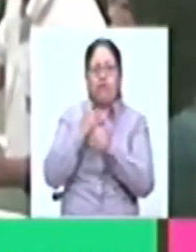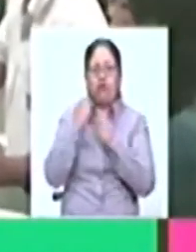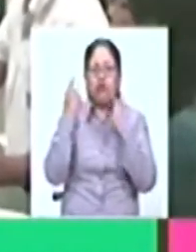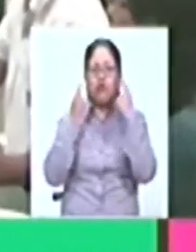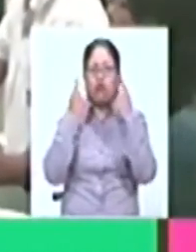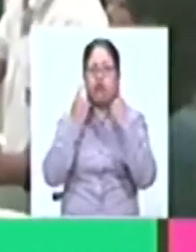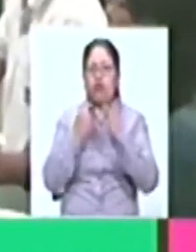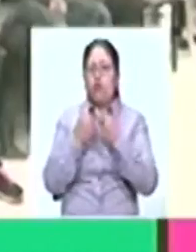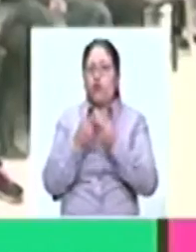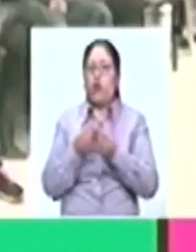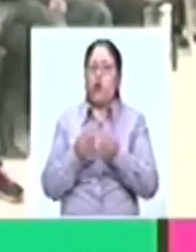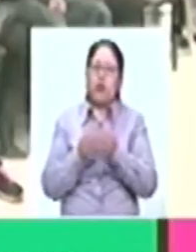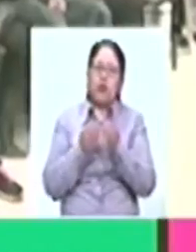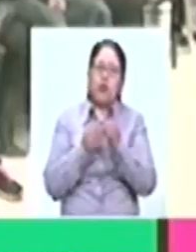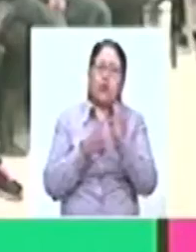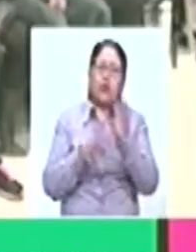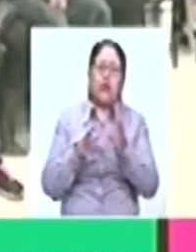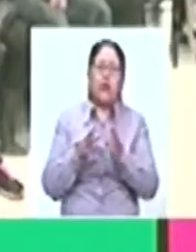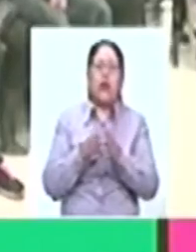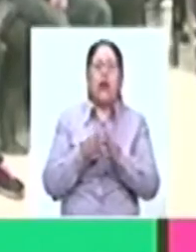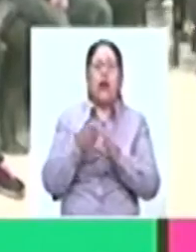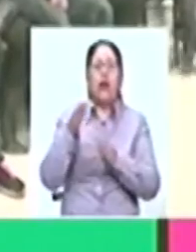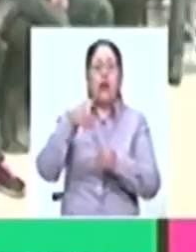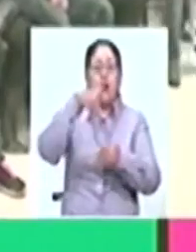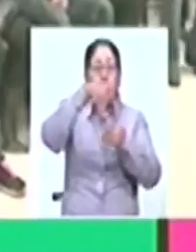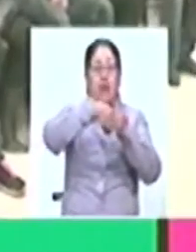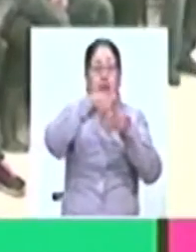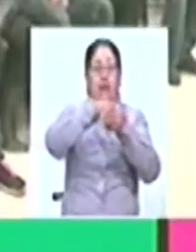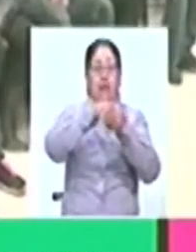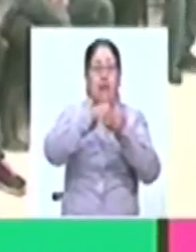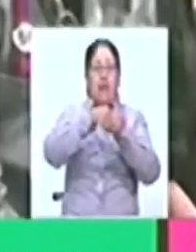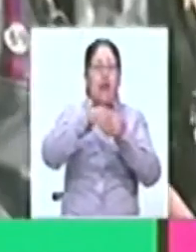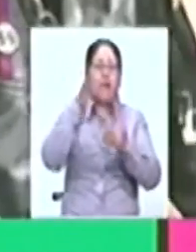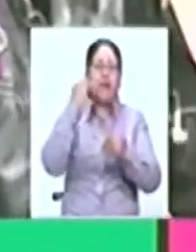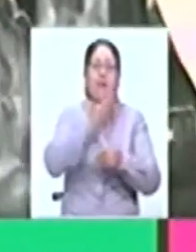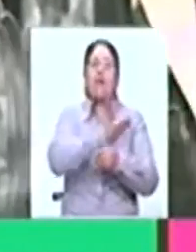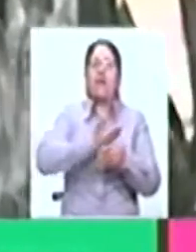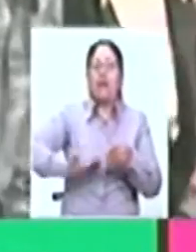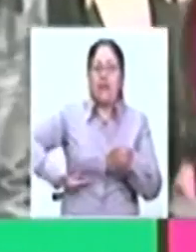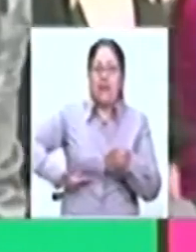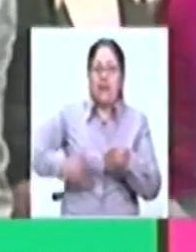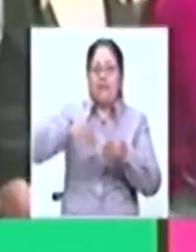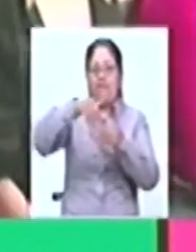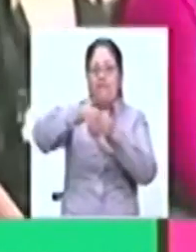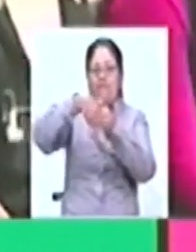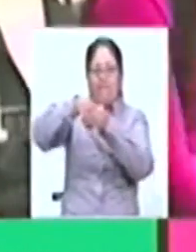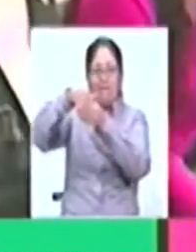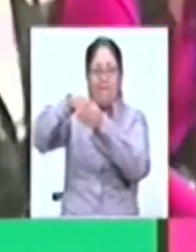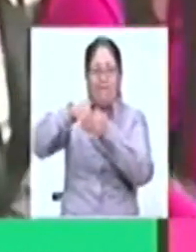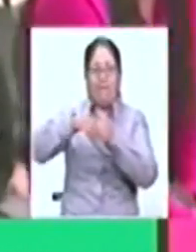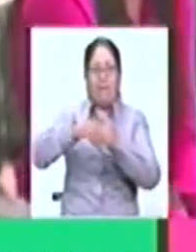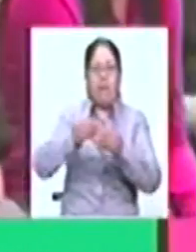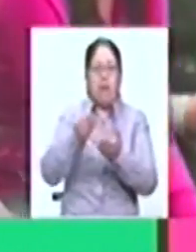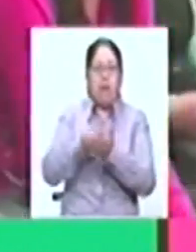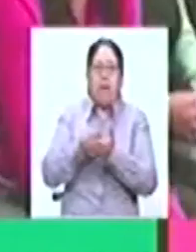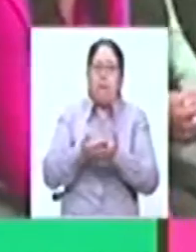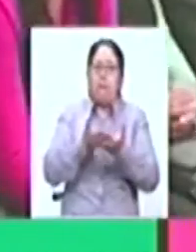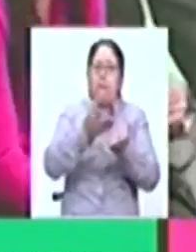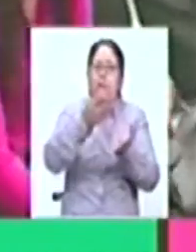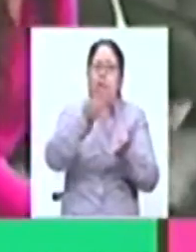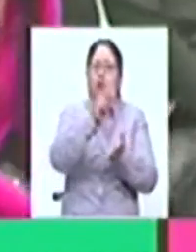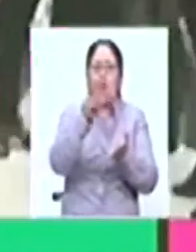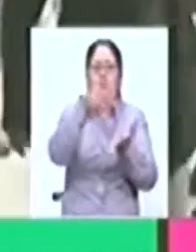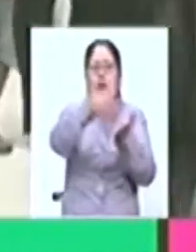estamos con una cifra inferior a la del excedencia de nadal con un monto inferior a los 200 millones de bolivianos